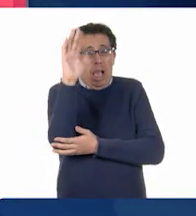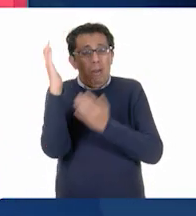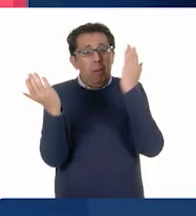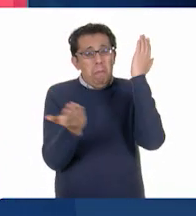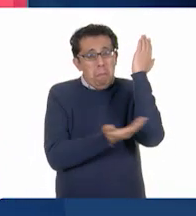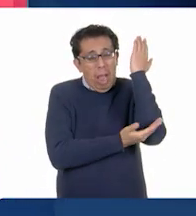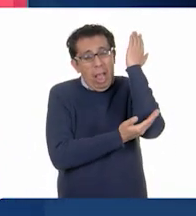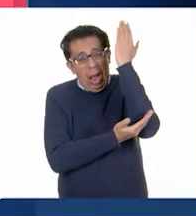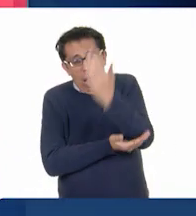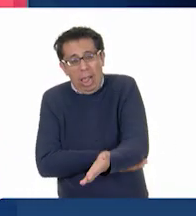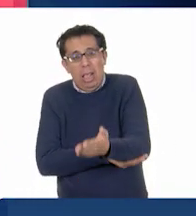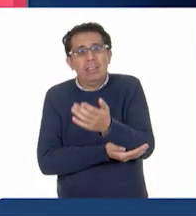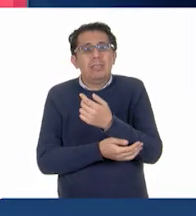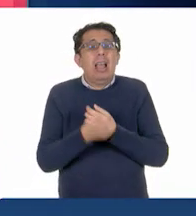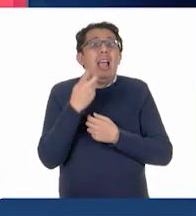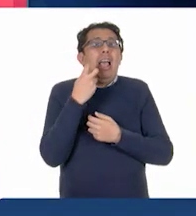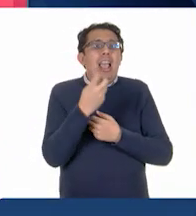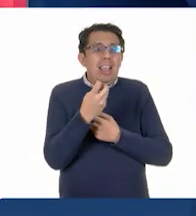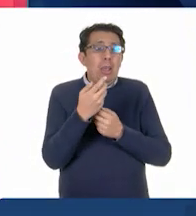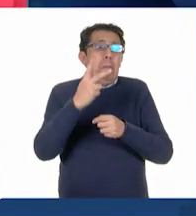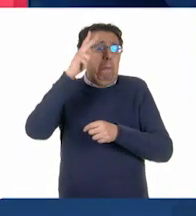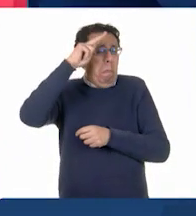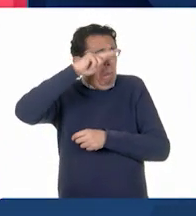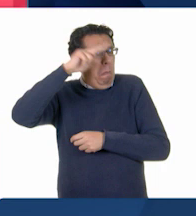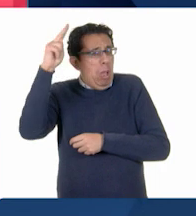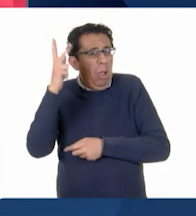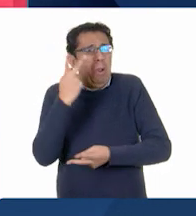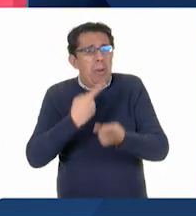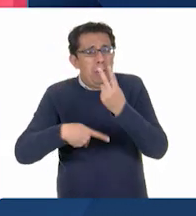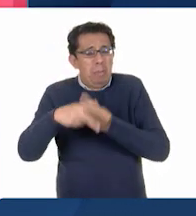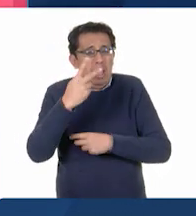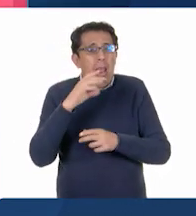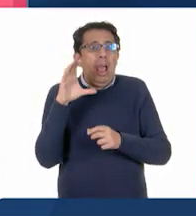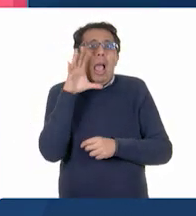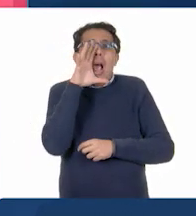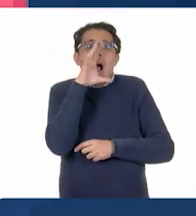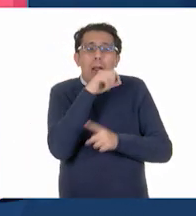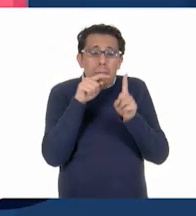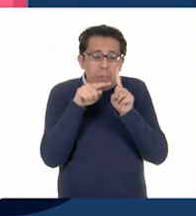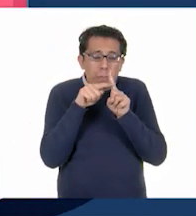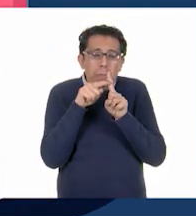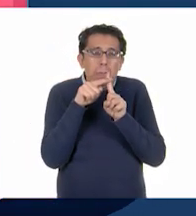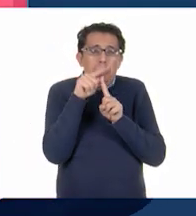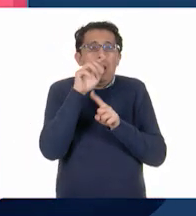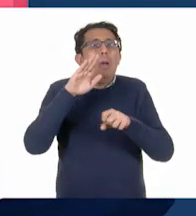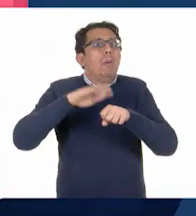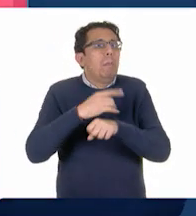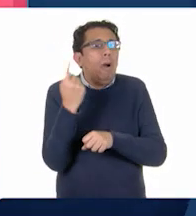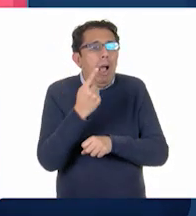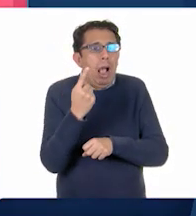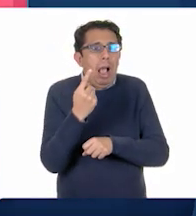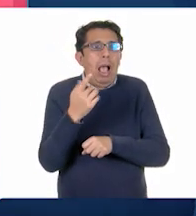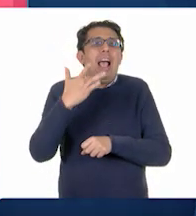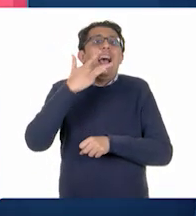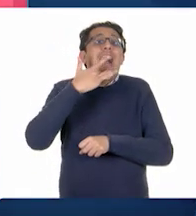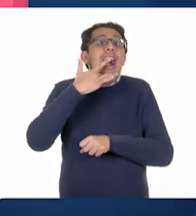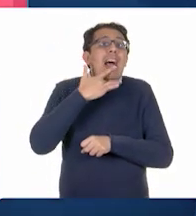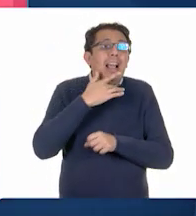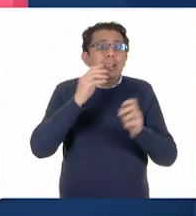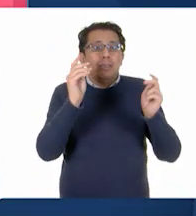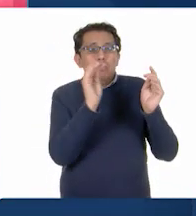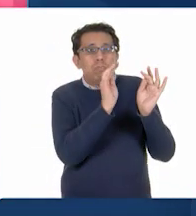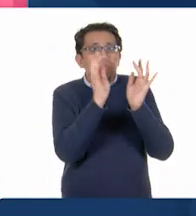bosques y selvas intensifican el efecto invernadero natural al incrementar las emisiones de gases de efecto